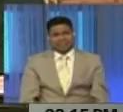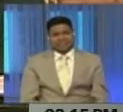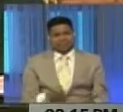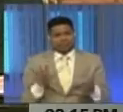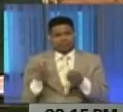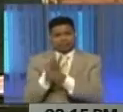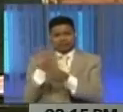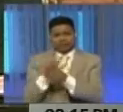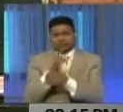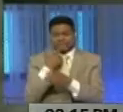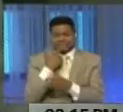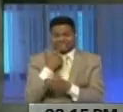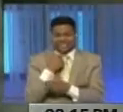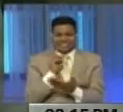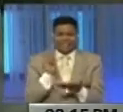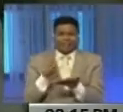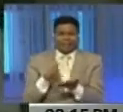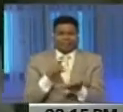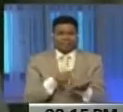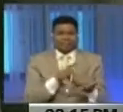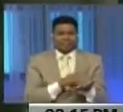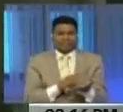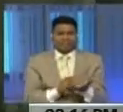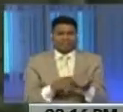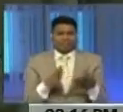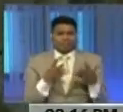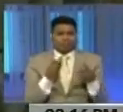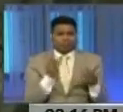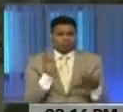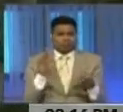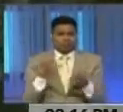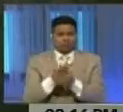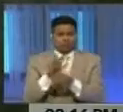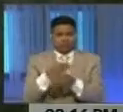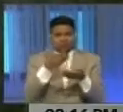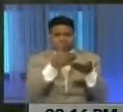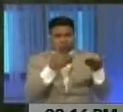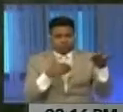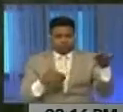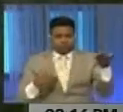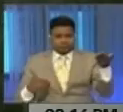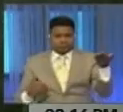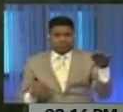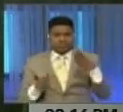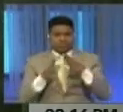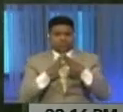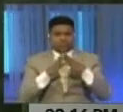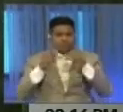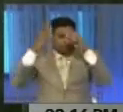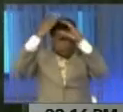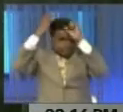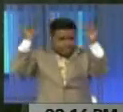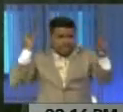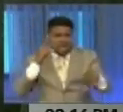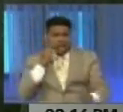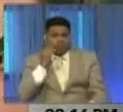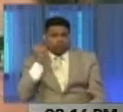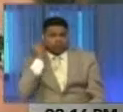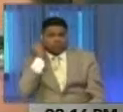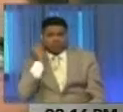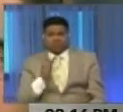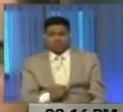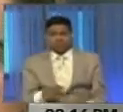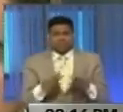consustanciada con la presencia tan nutrida, digo, de embajadores y embajadoras de